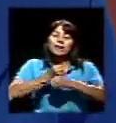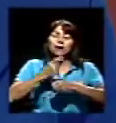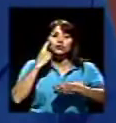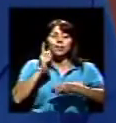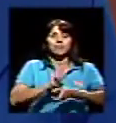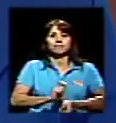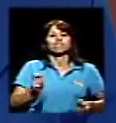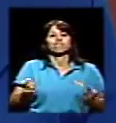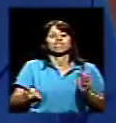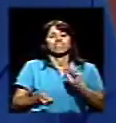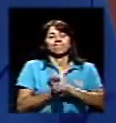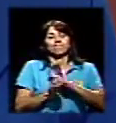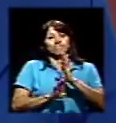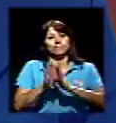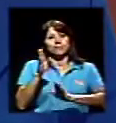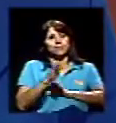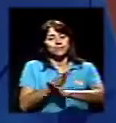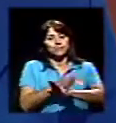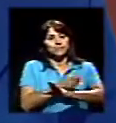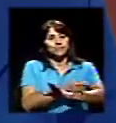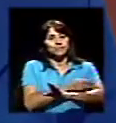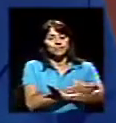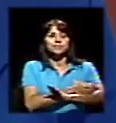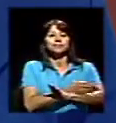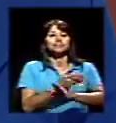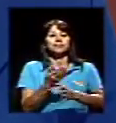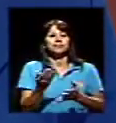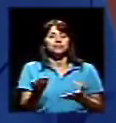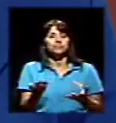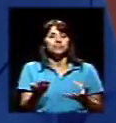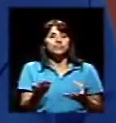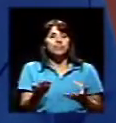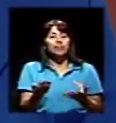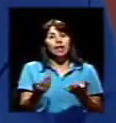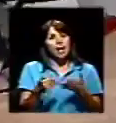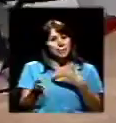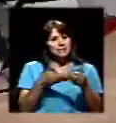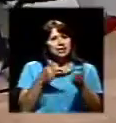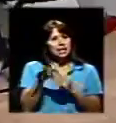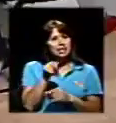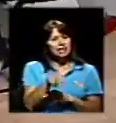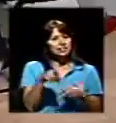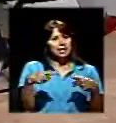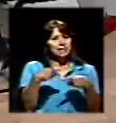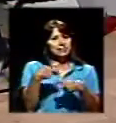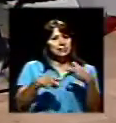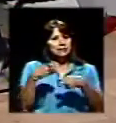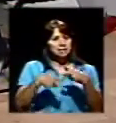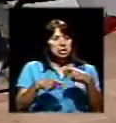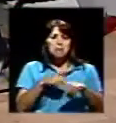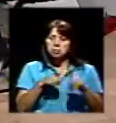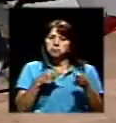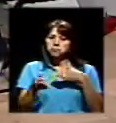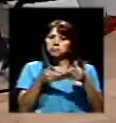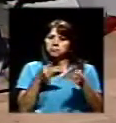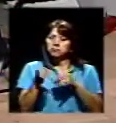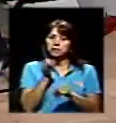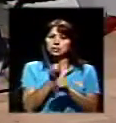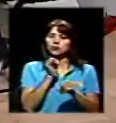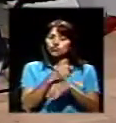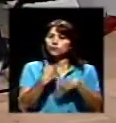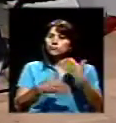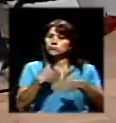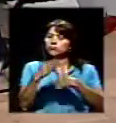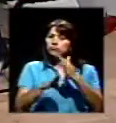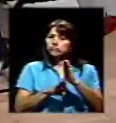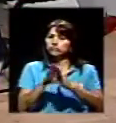proceso que estaba sumida la institución, a pesar de esa crisis, la institución ha seguido creciendo. Hemos hecho